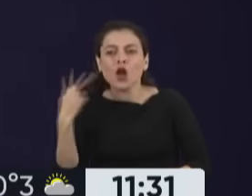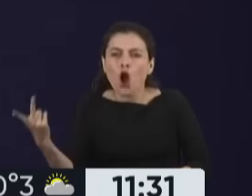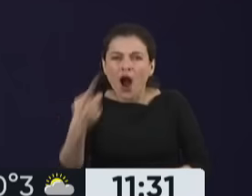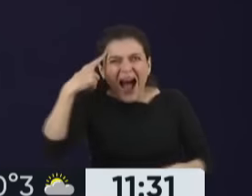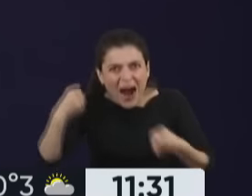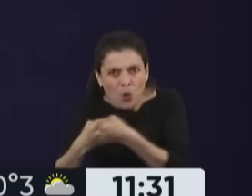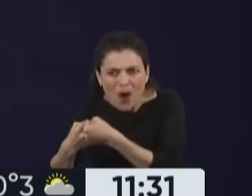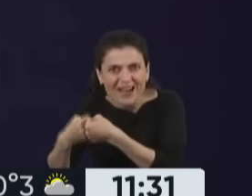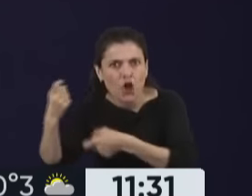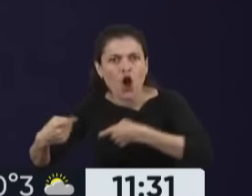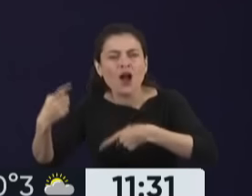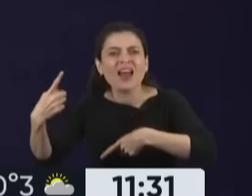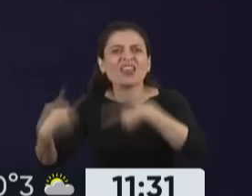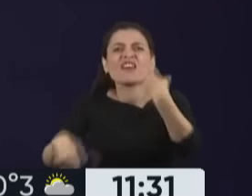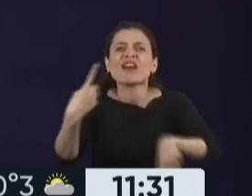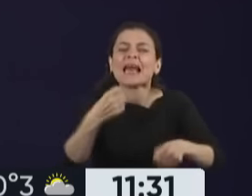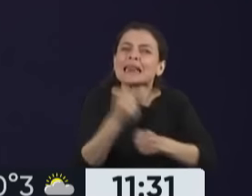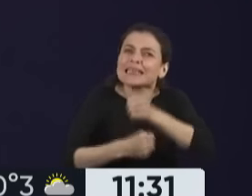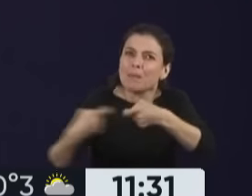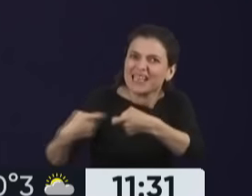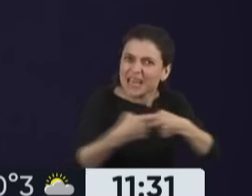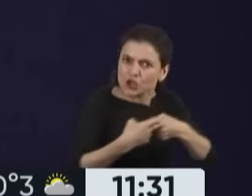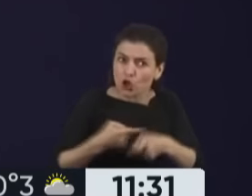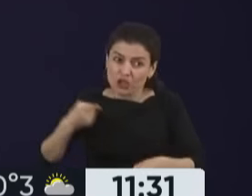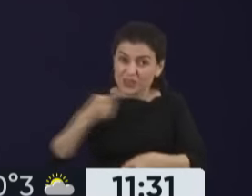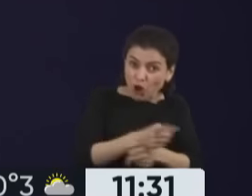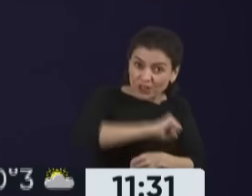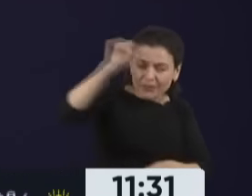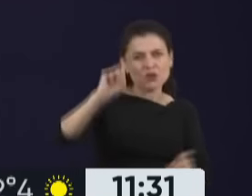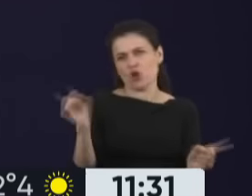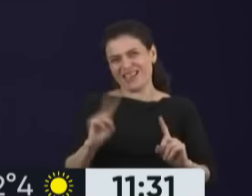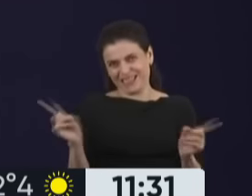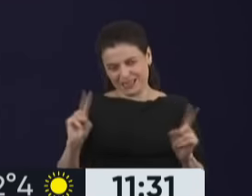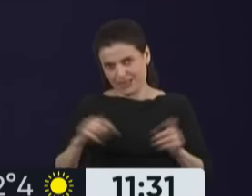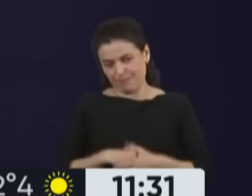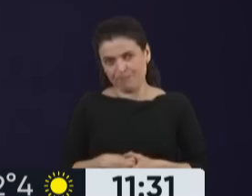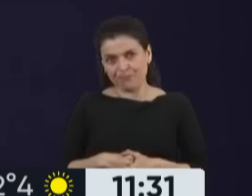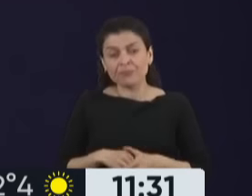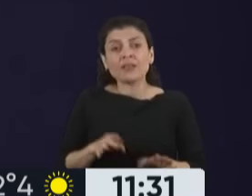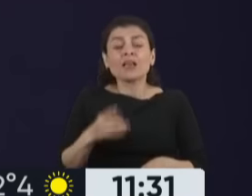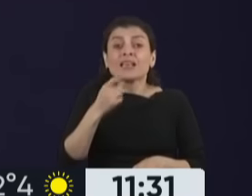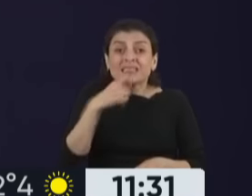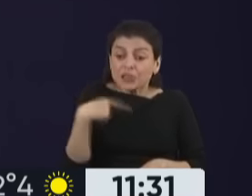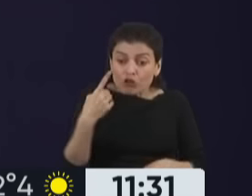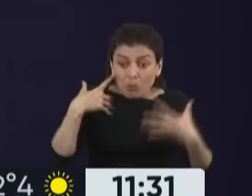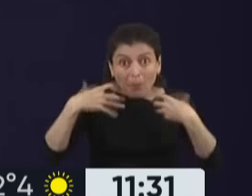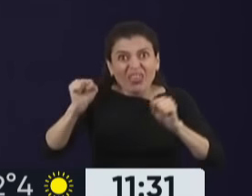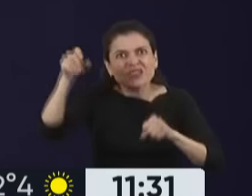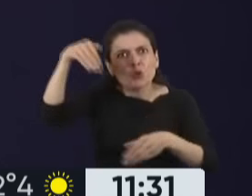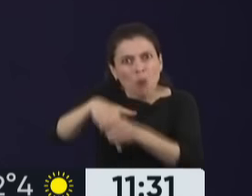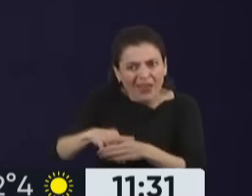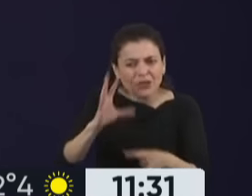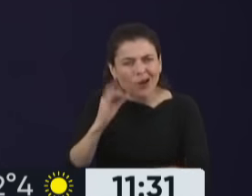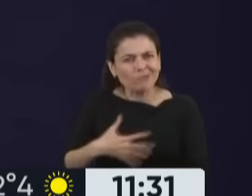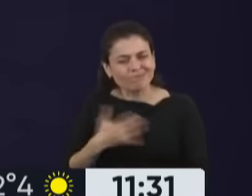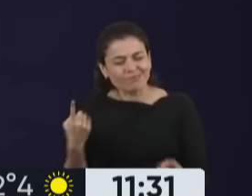lo que sí, por supuesto, cuando la detectemos, si es que en algún momento efectivamente se detecta esa práctica,